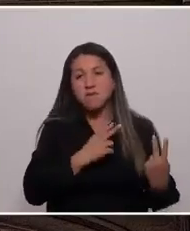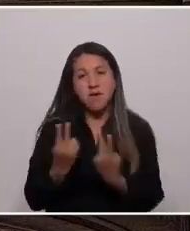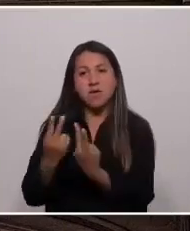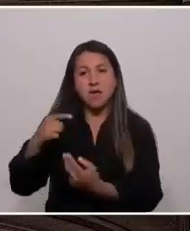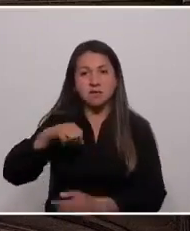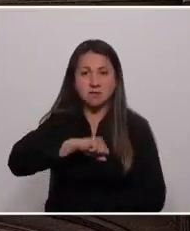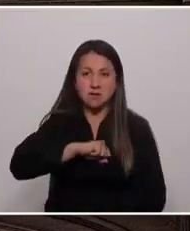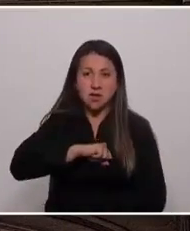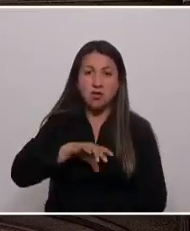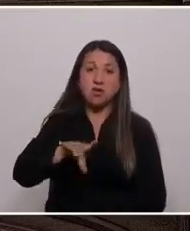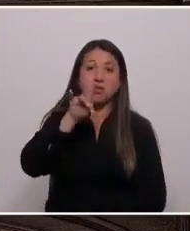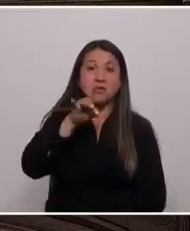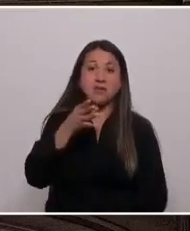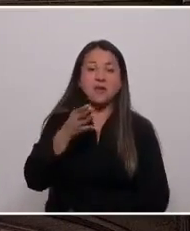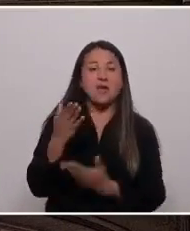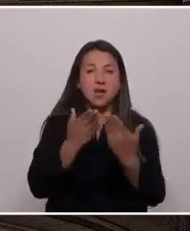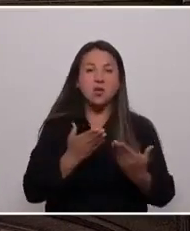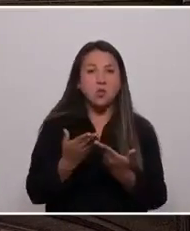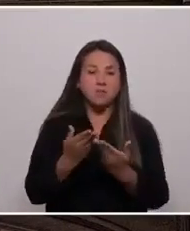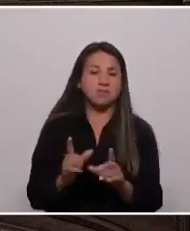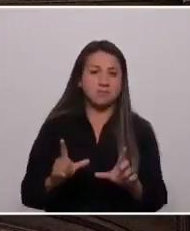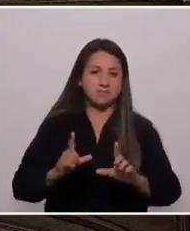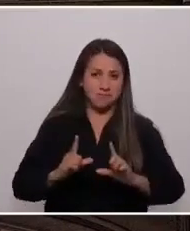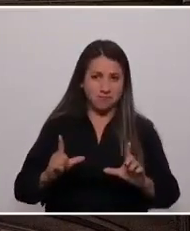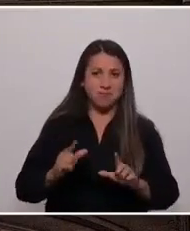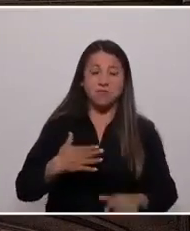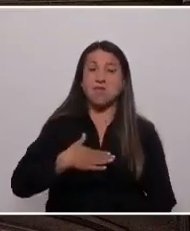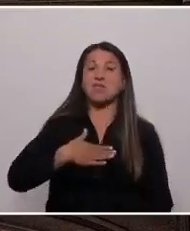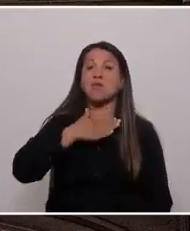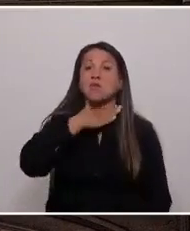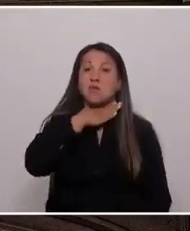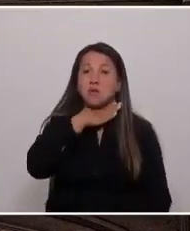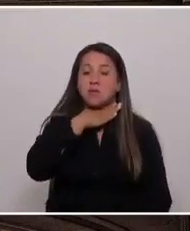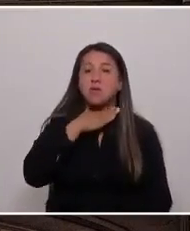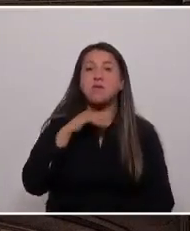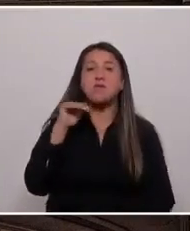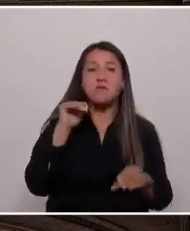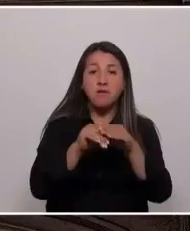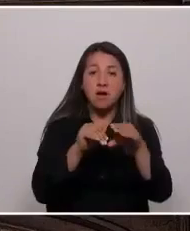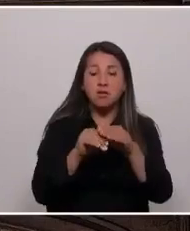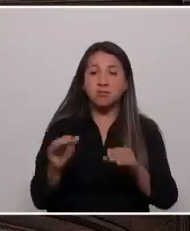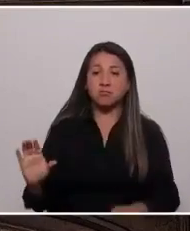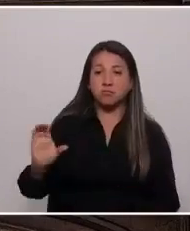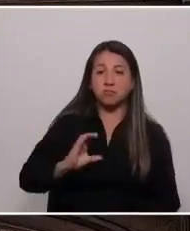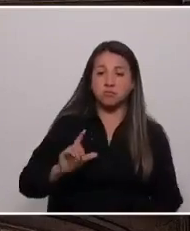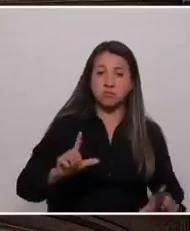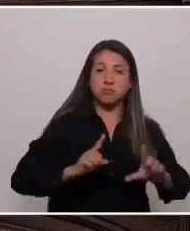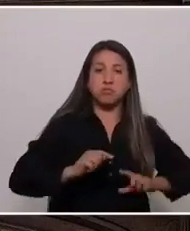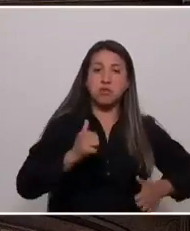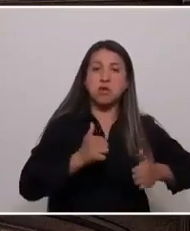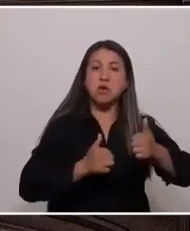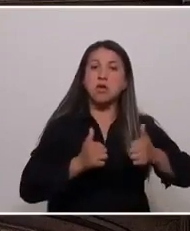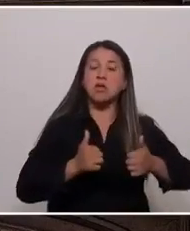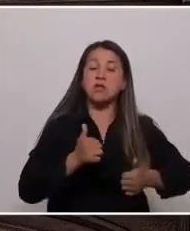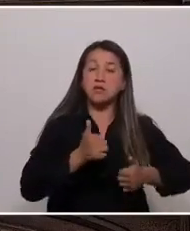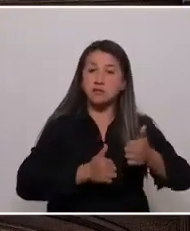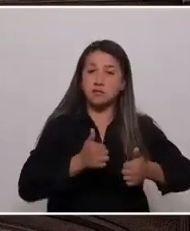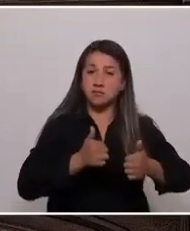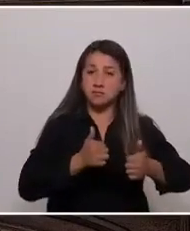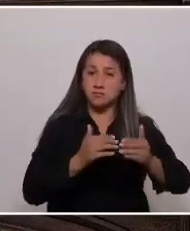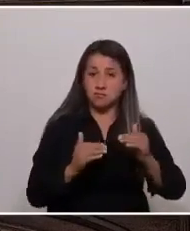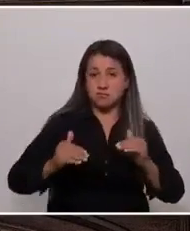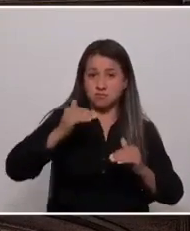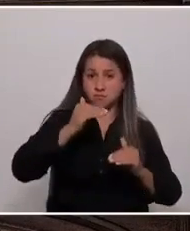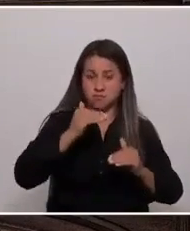educación y no menor empujarme con un crédito bancario para título en la educación superior porque si hoy